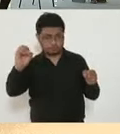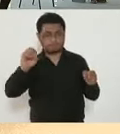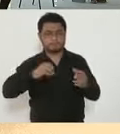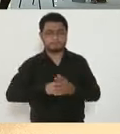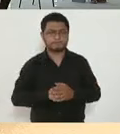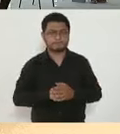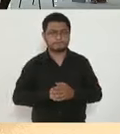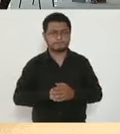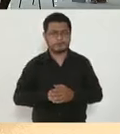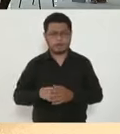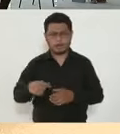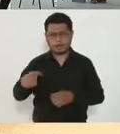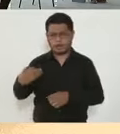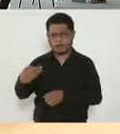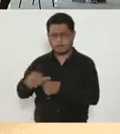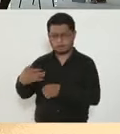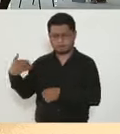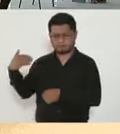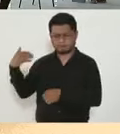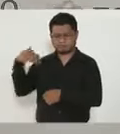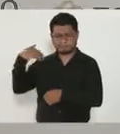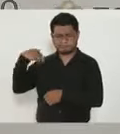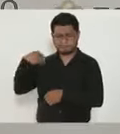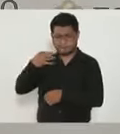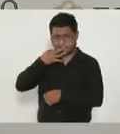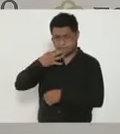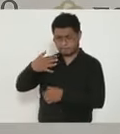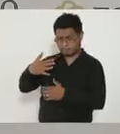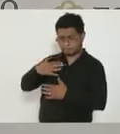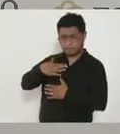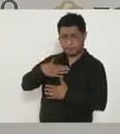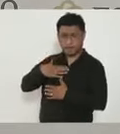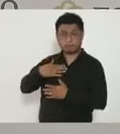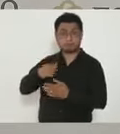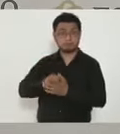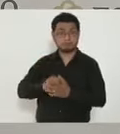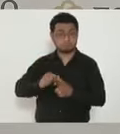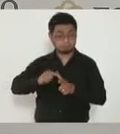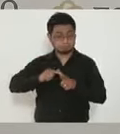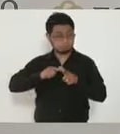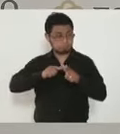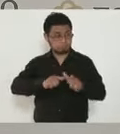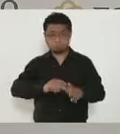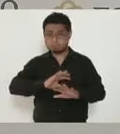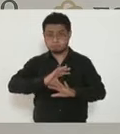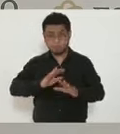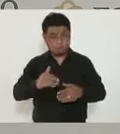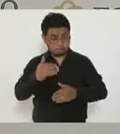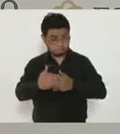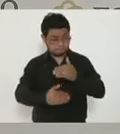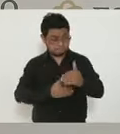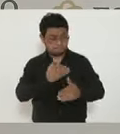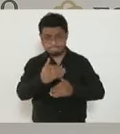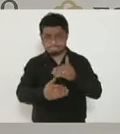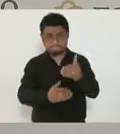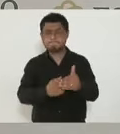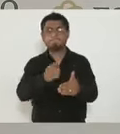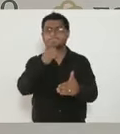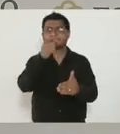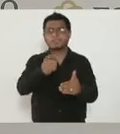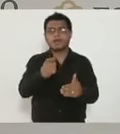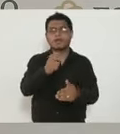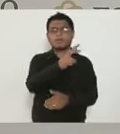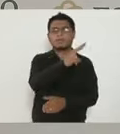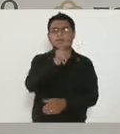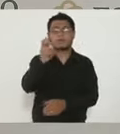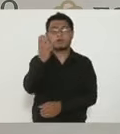Nos acaban de informar que se va avanzando, son alrededor de